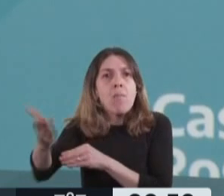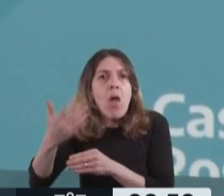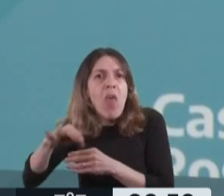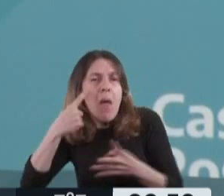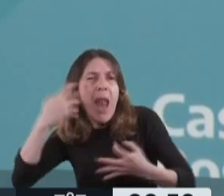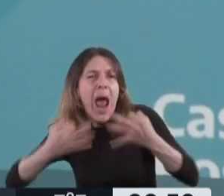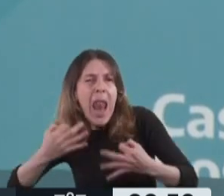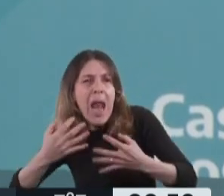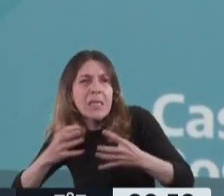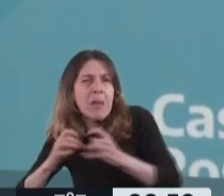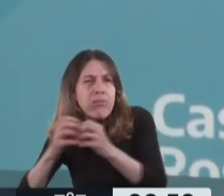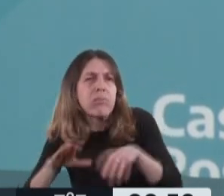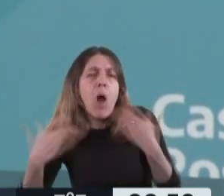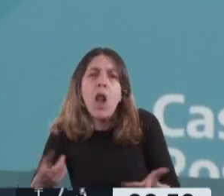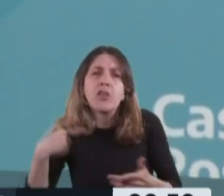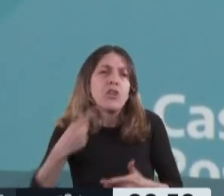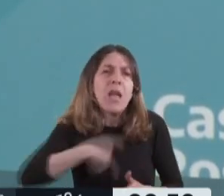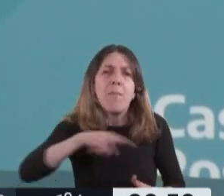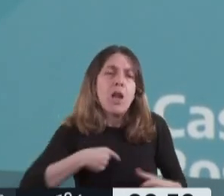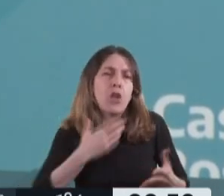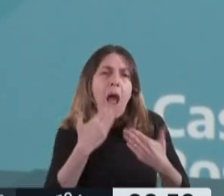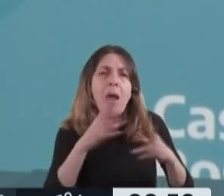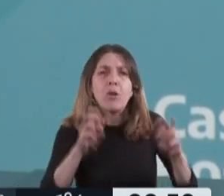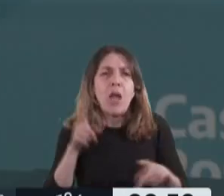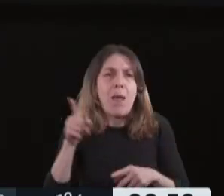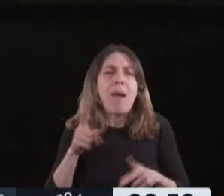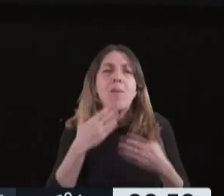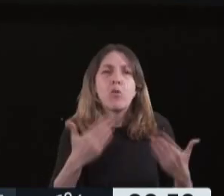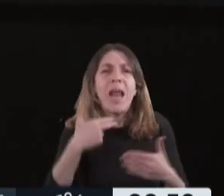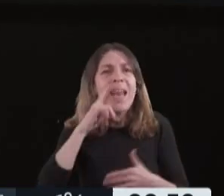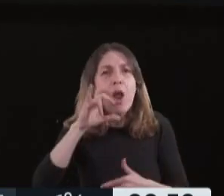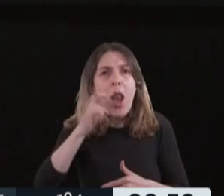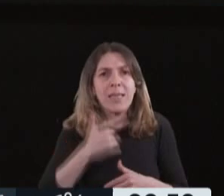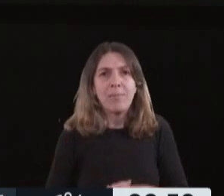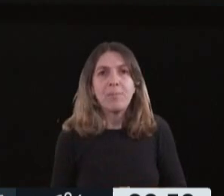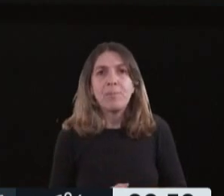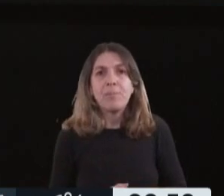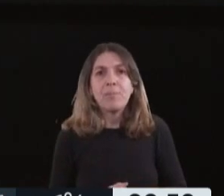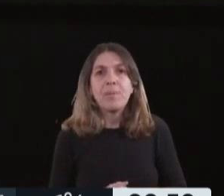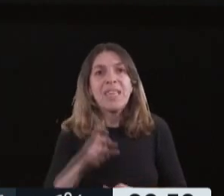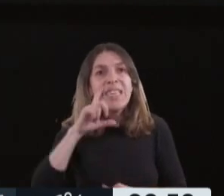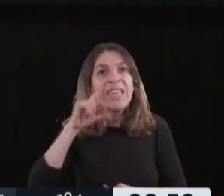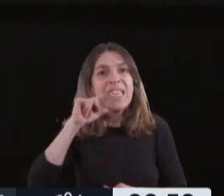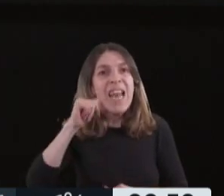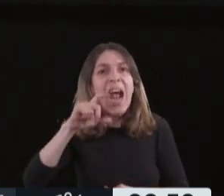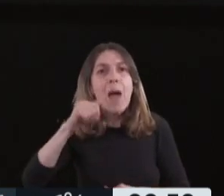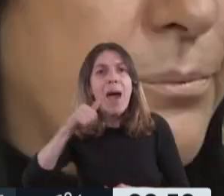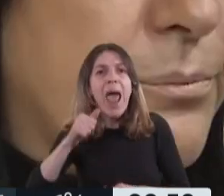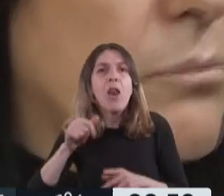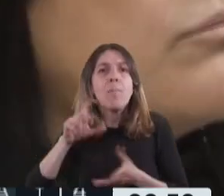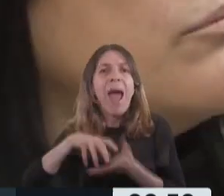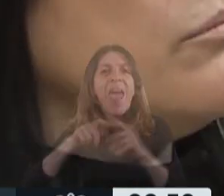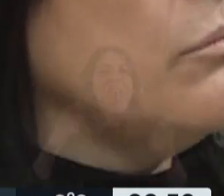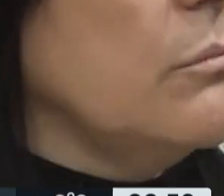lo cual es algo que siempre está en el menú de discusión gracias nicolás facilidad cámara no para ámbito financiero